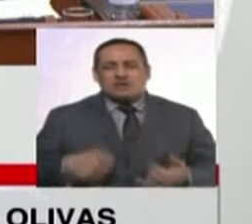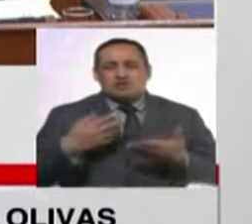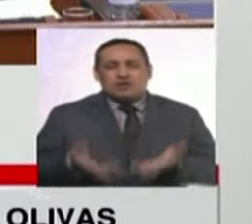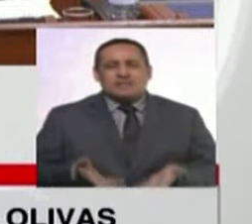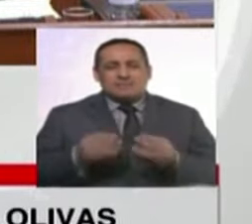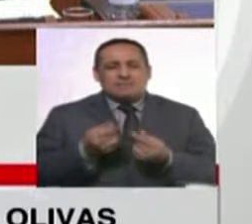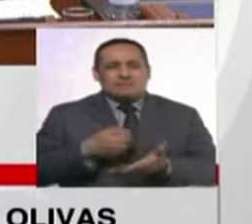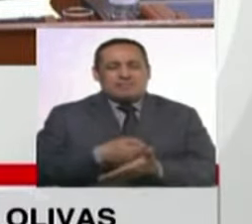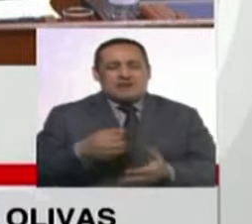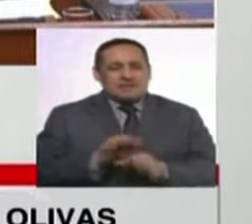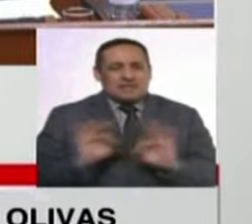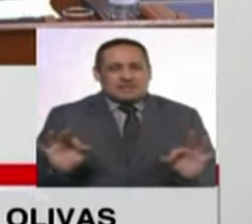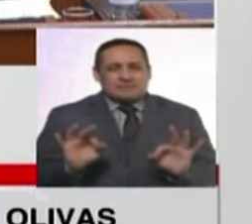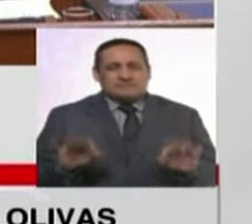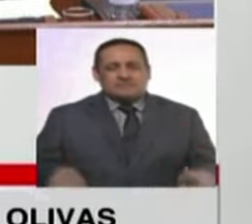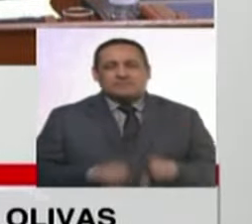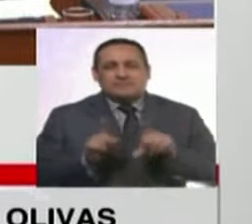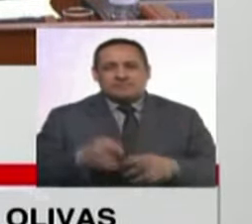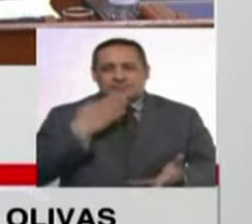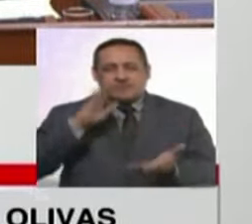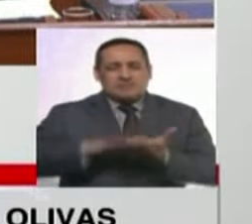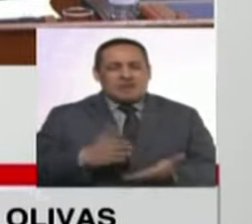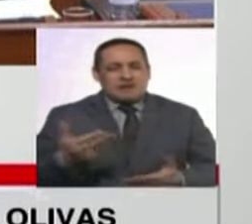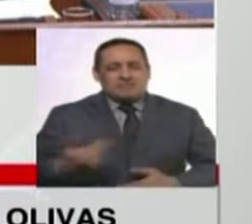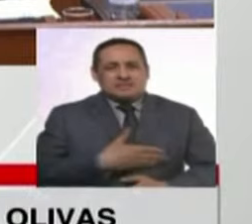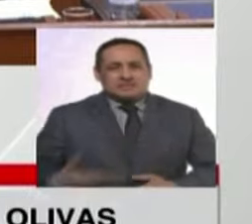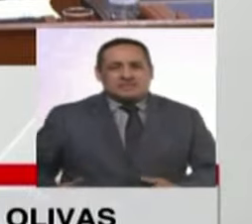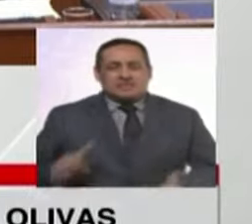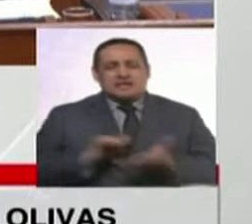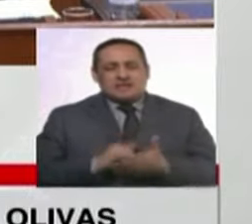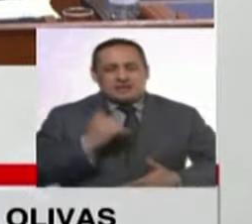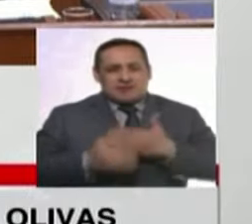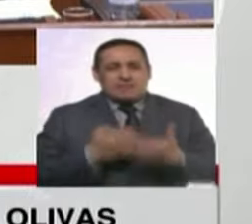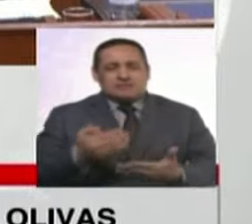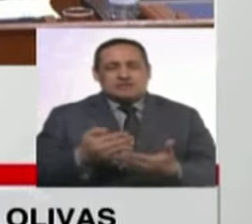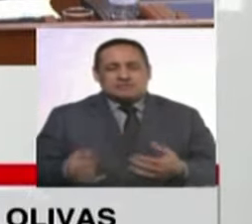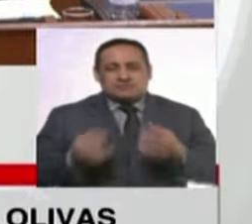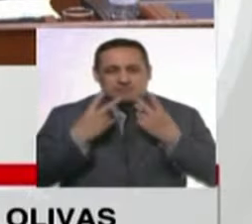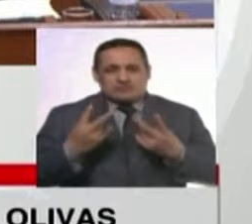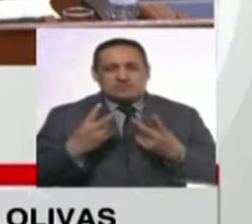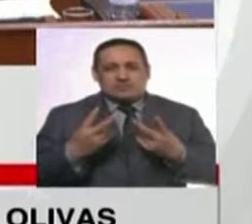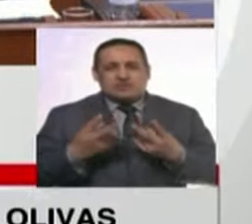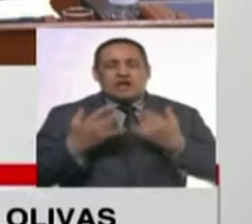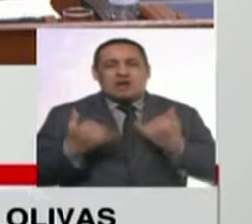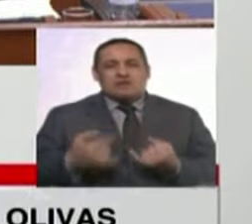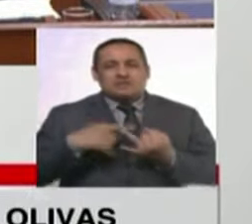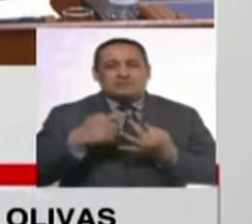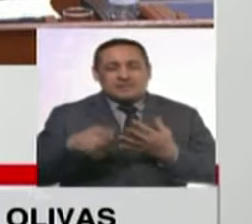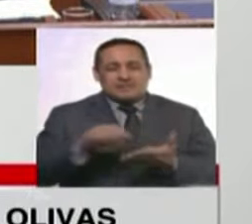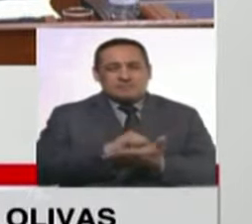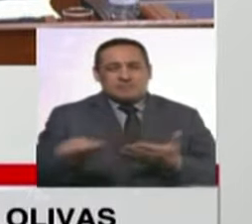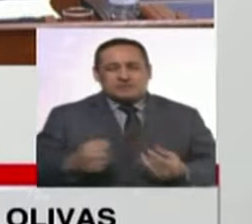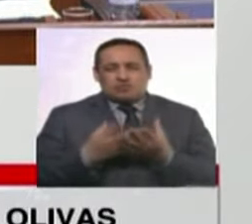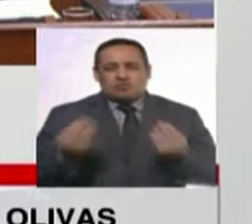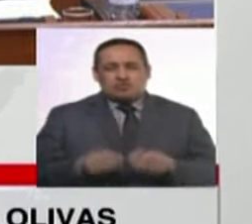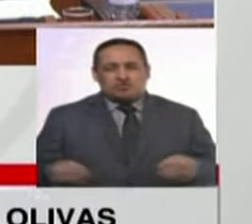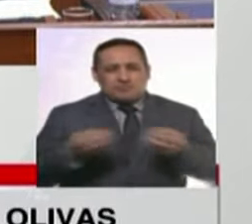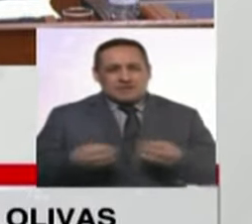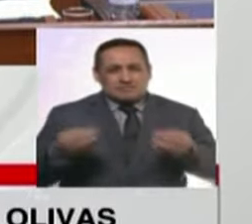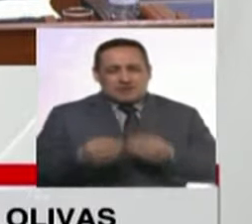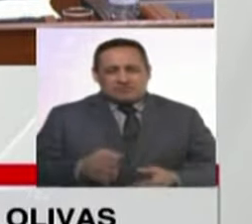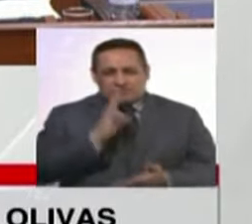recibido ni un solo sol Ese es el maltrato presidenta que se viene viendo en los últimos meses con mucho mayor